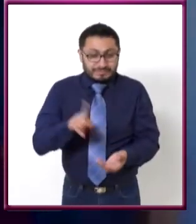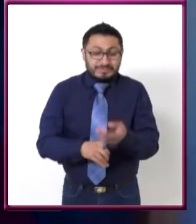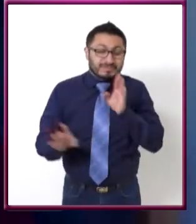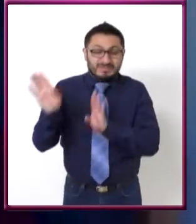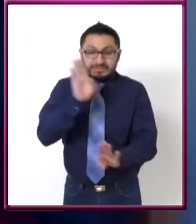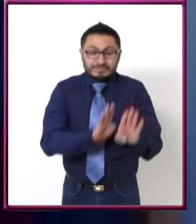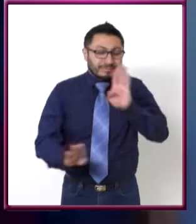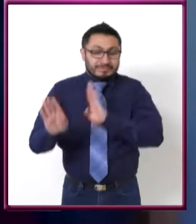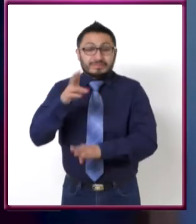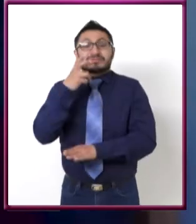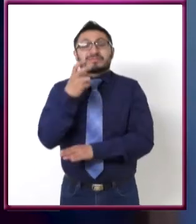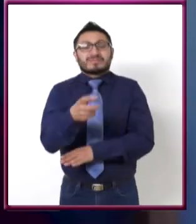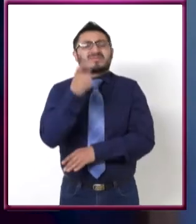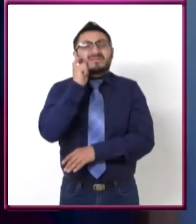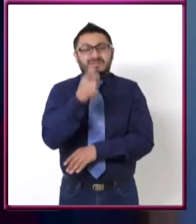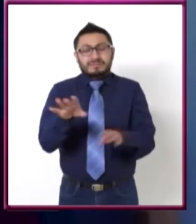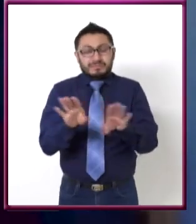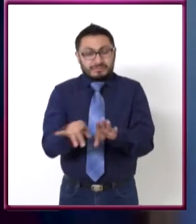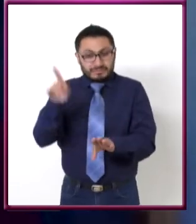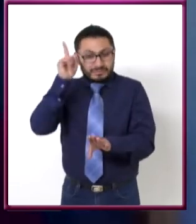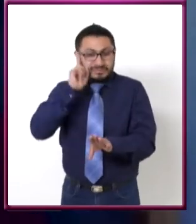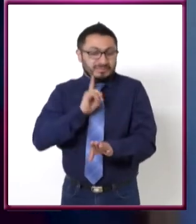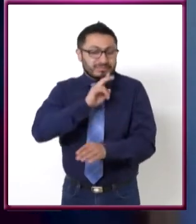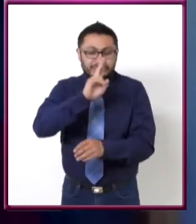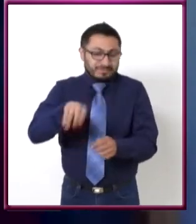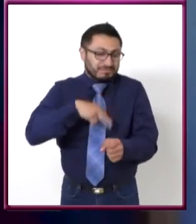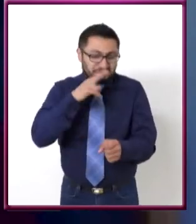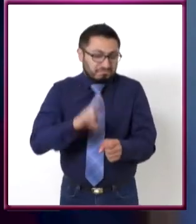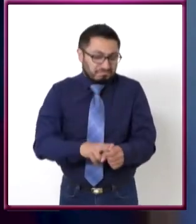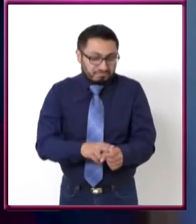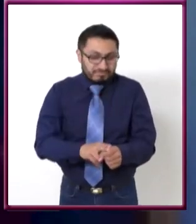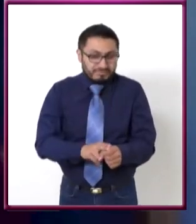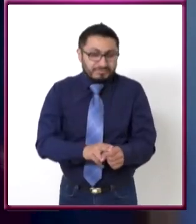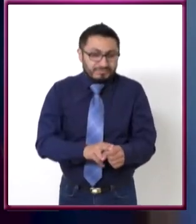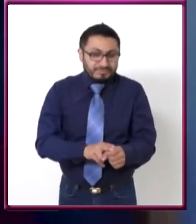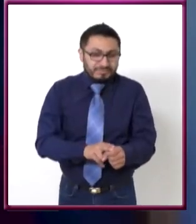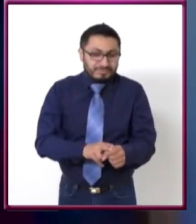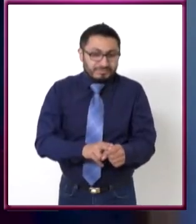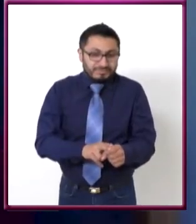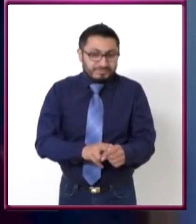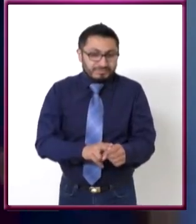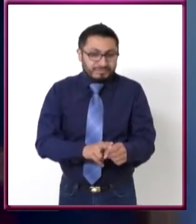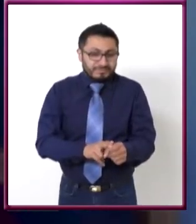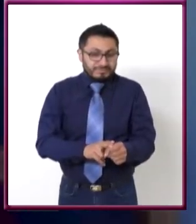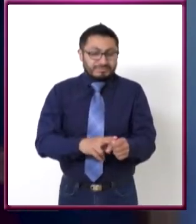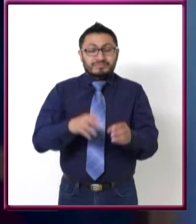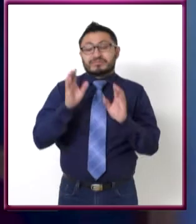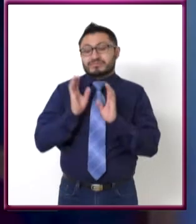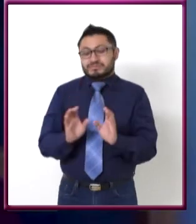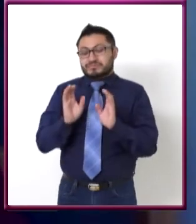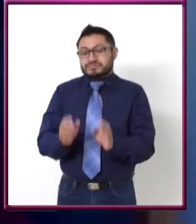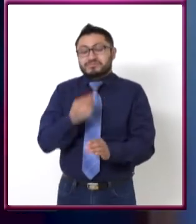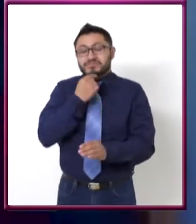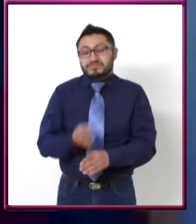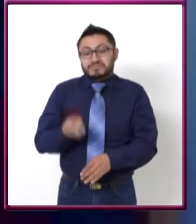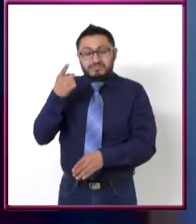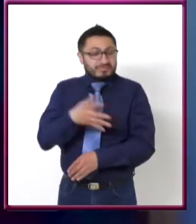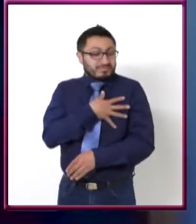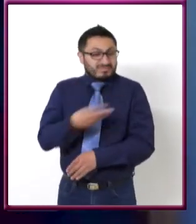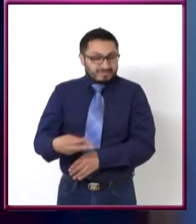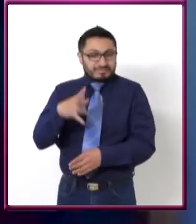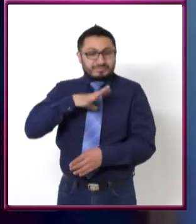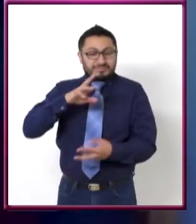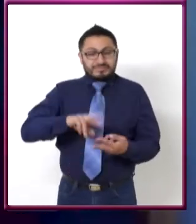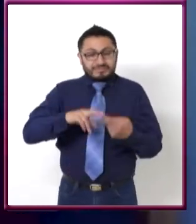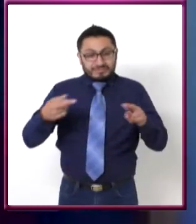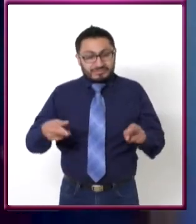la biología. O sea, la mujer es la que normalmente había criado a los hijos. Entonces hay